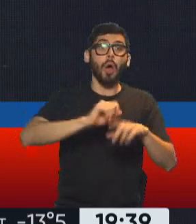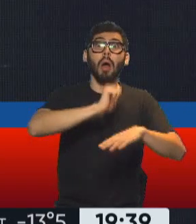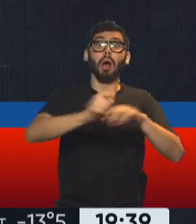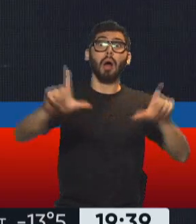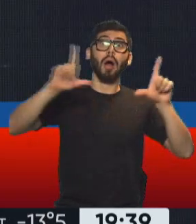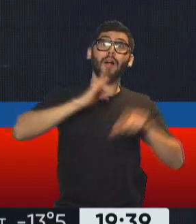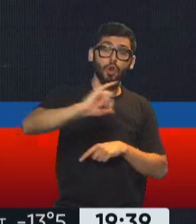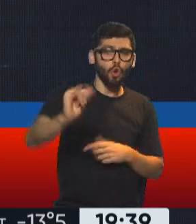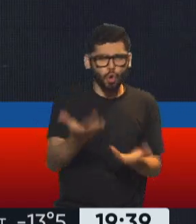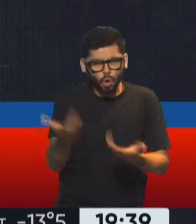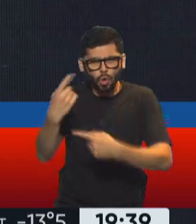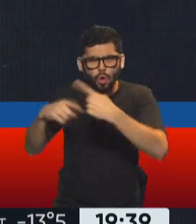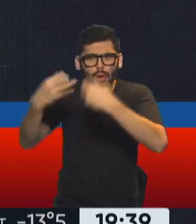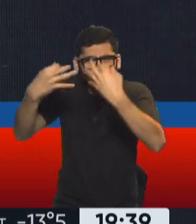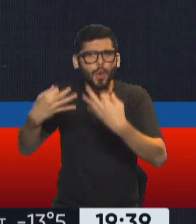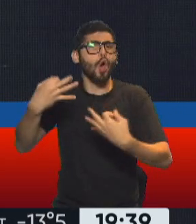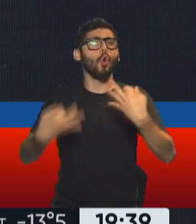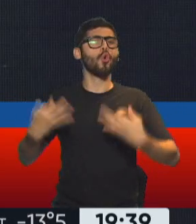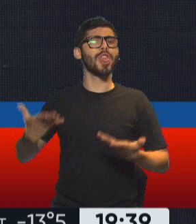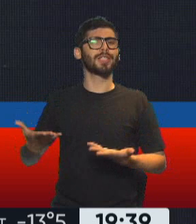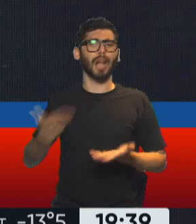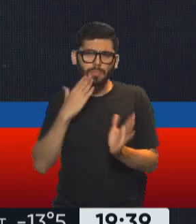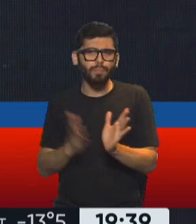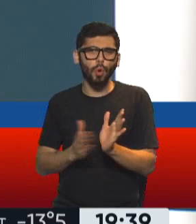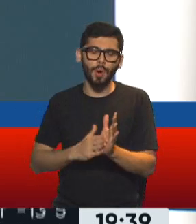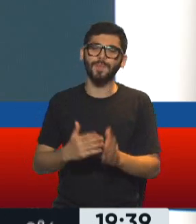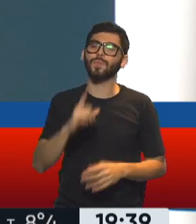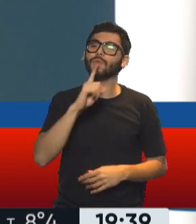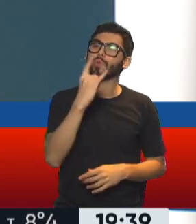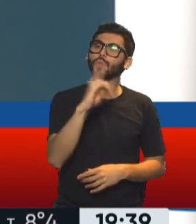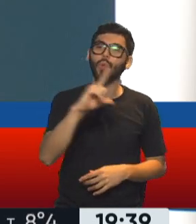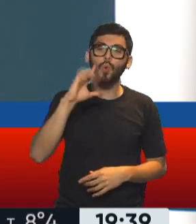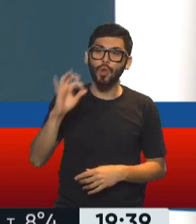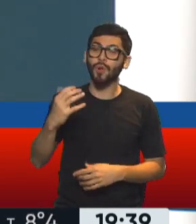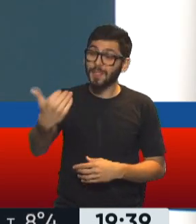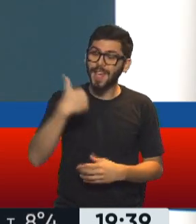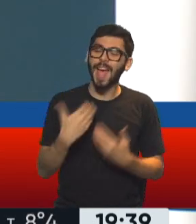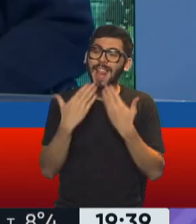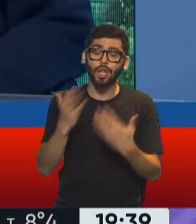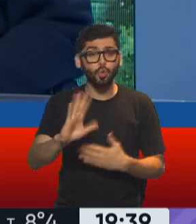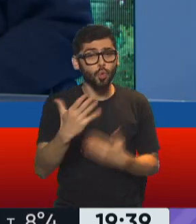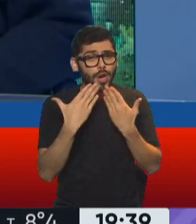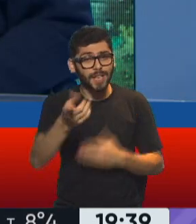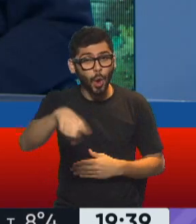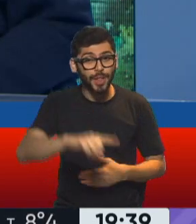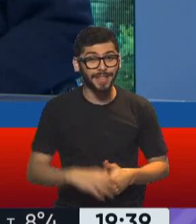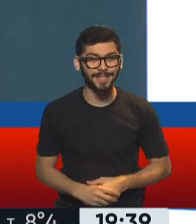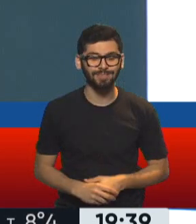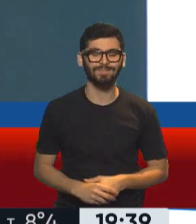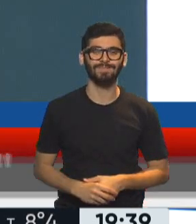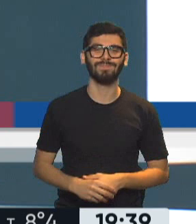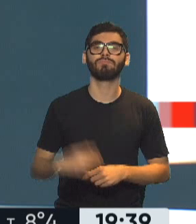pruebas. Absolutamente, absolutamente. Alejandro Tulio, muchas gracias por tu visita. No, gracias a ustedes.